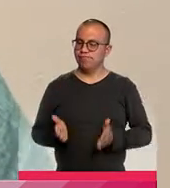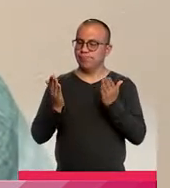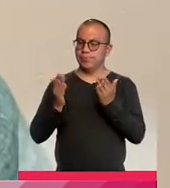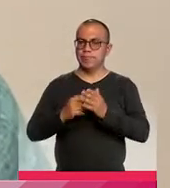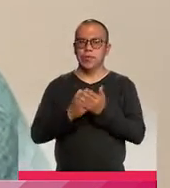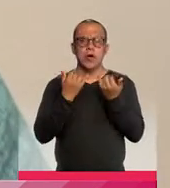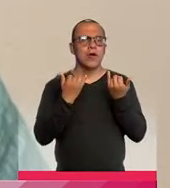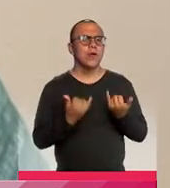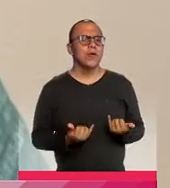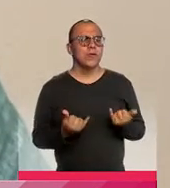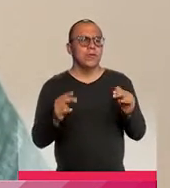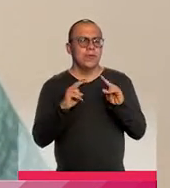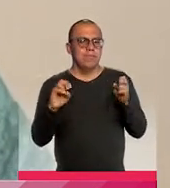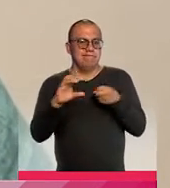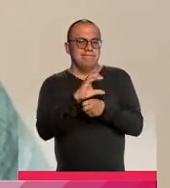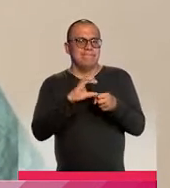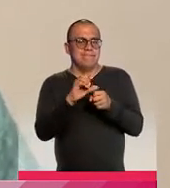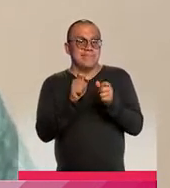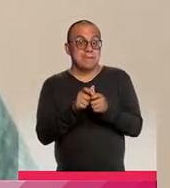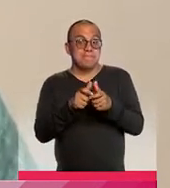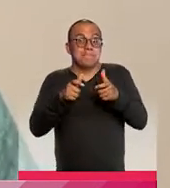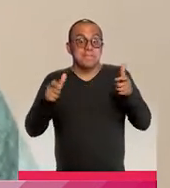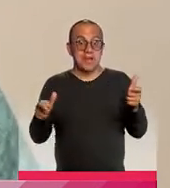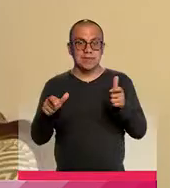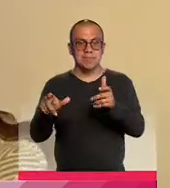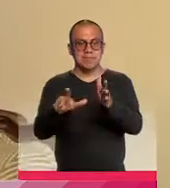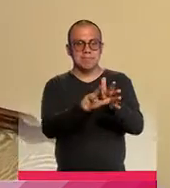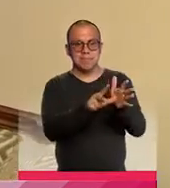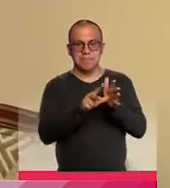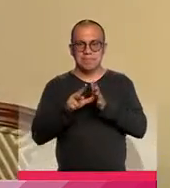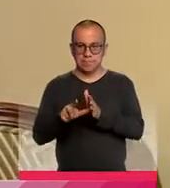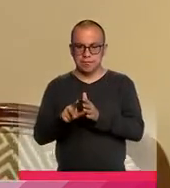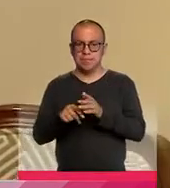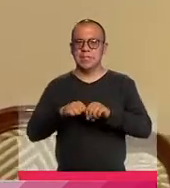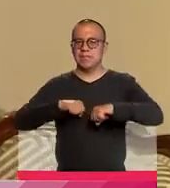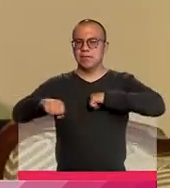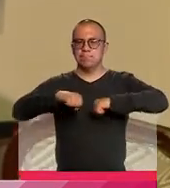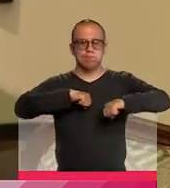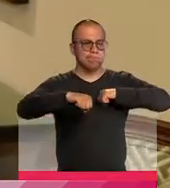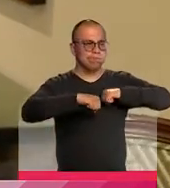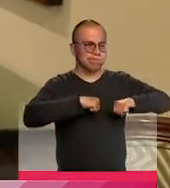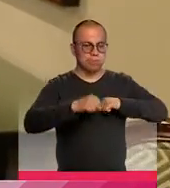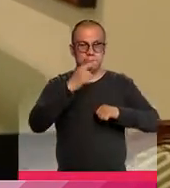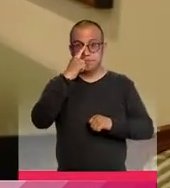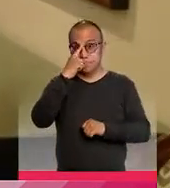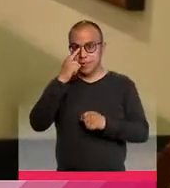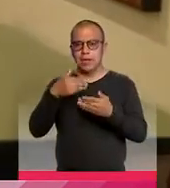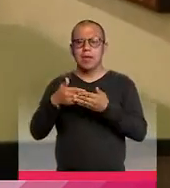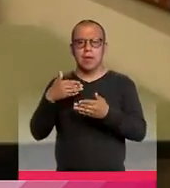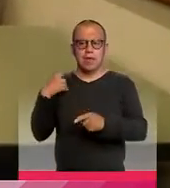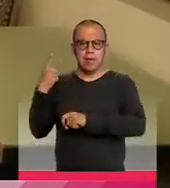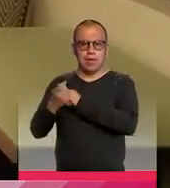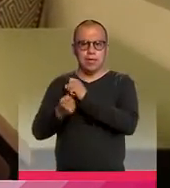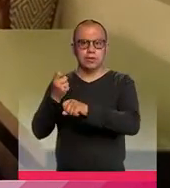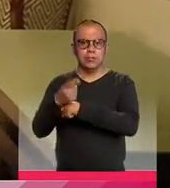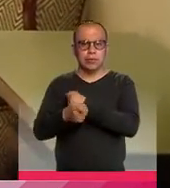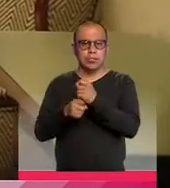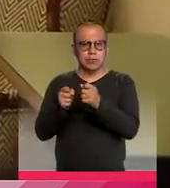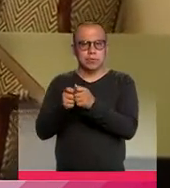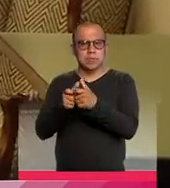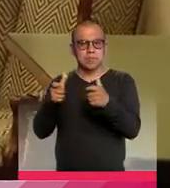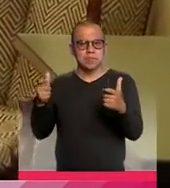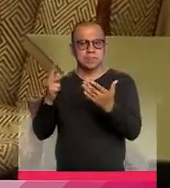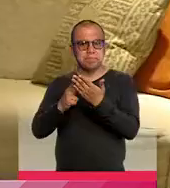Hoy en día es la ciudad donde más hoteles tenemos. El alto dinamismo de la ciudad hizo que en los últimos años se adelantaran un gran número